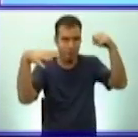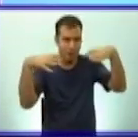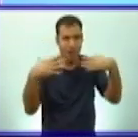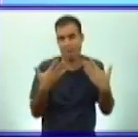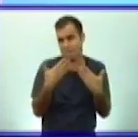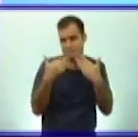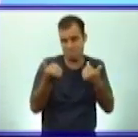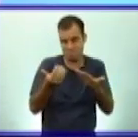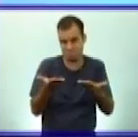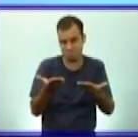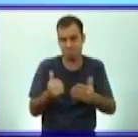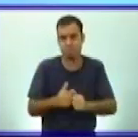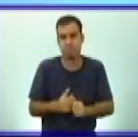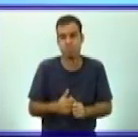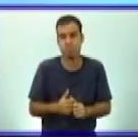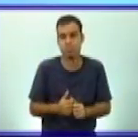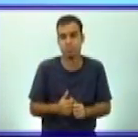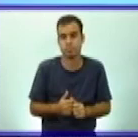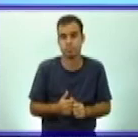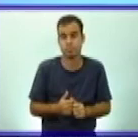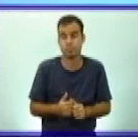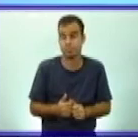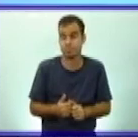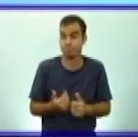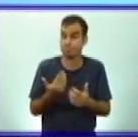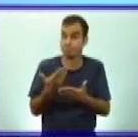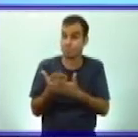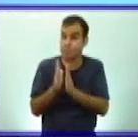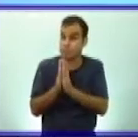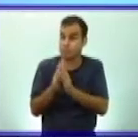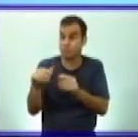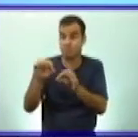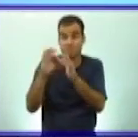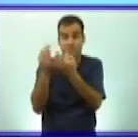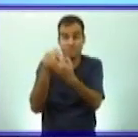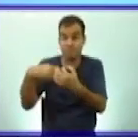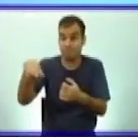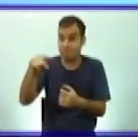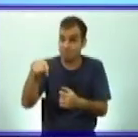Por último, le pido a la familia que